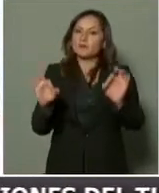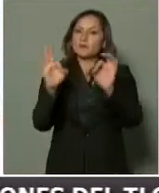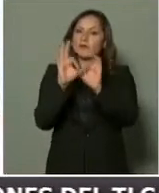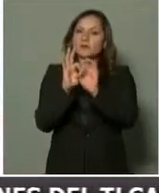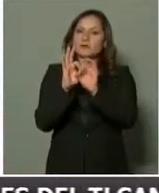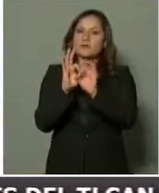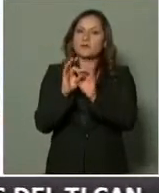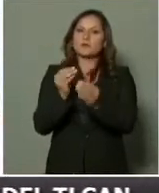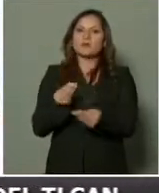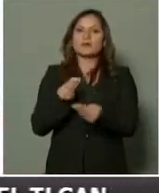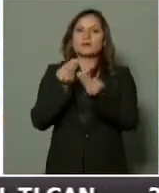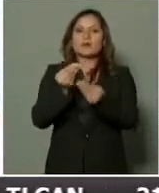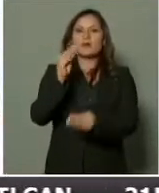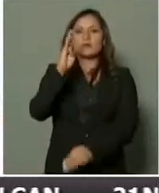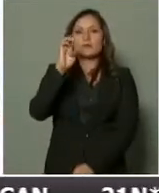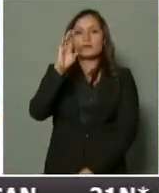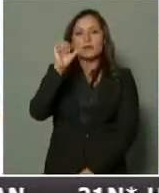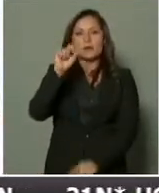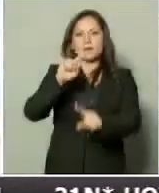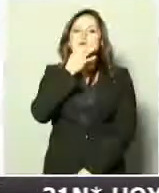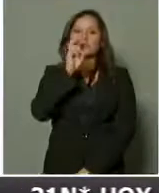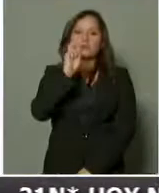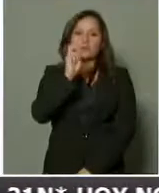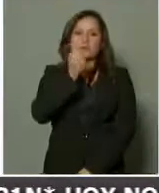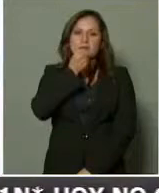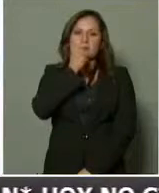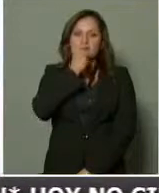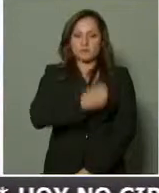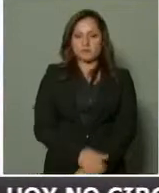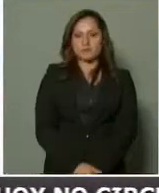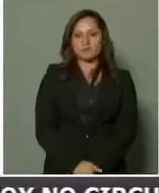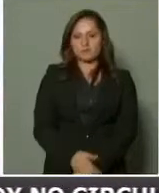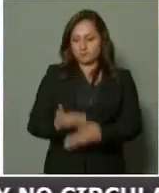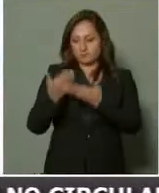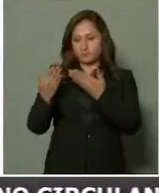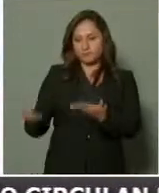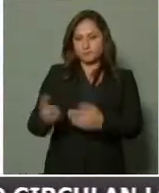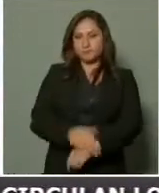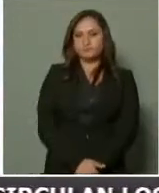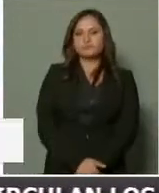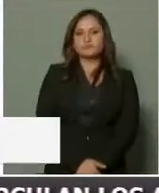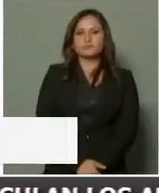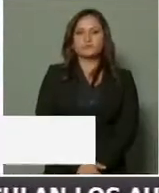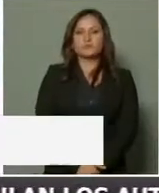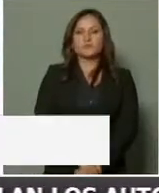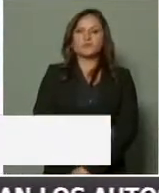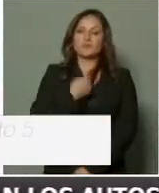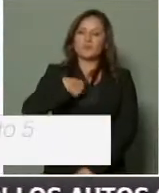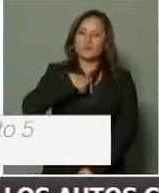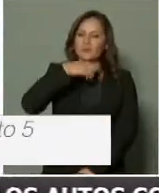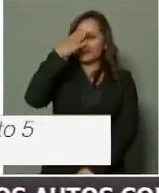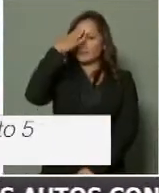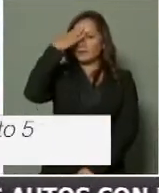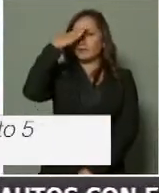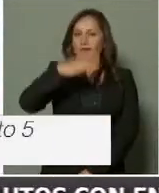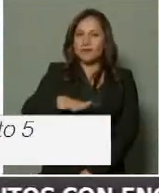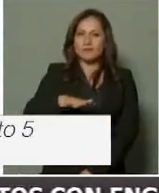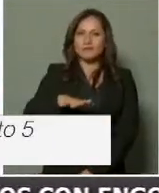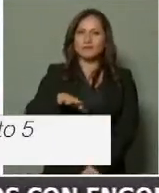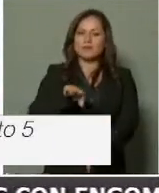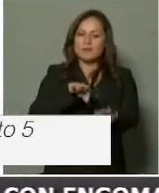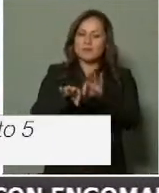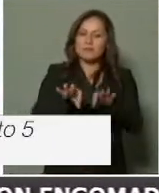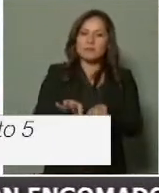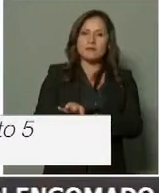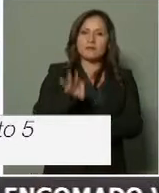escuelas donde los jóvenes aprendan un oficio. Sabemos que la falta de empleo es una de las principales razones por las que